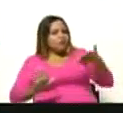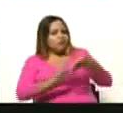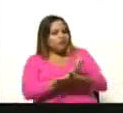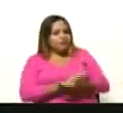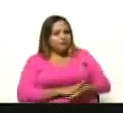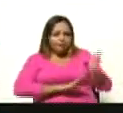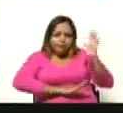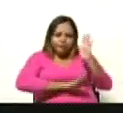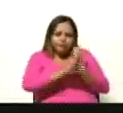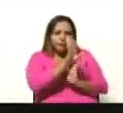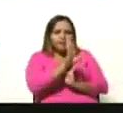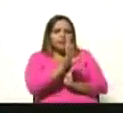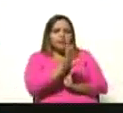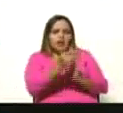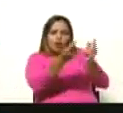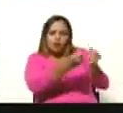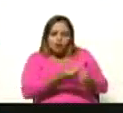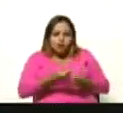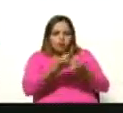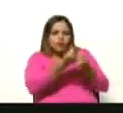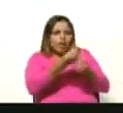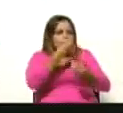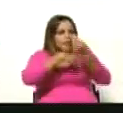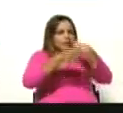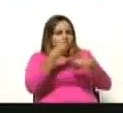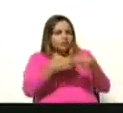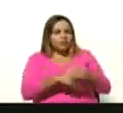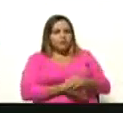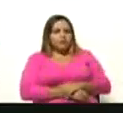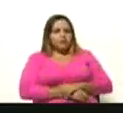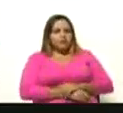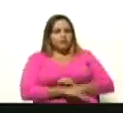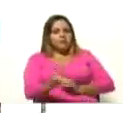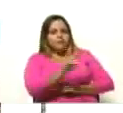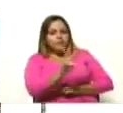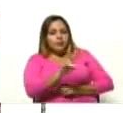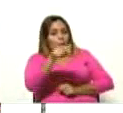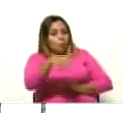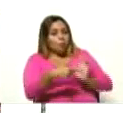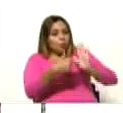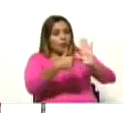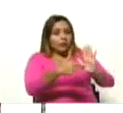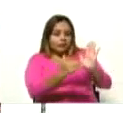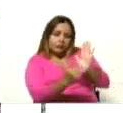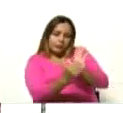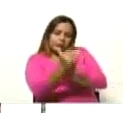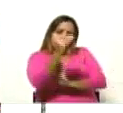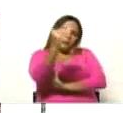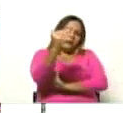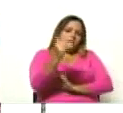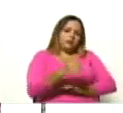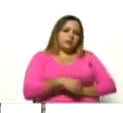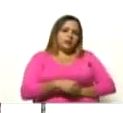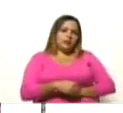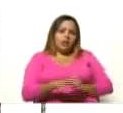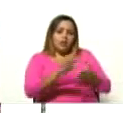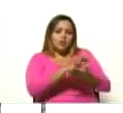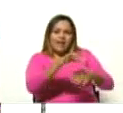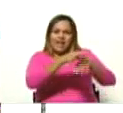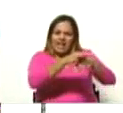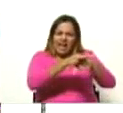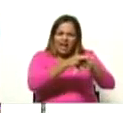el crecimiento de la producción de alimentos. Venezuela hoy muestra crecimiento en la carne